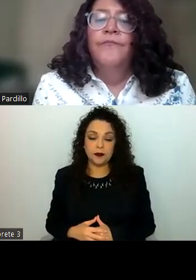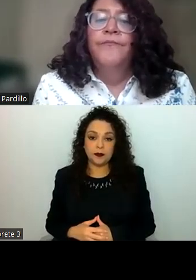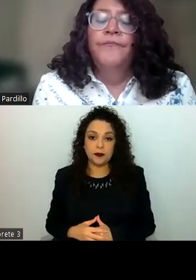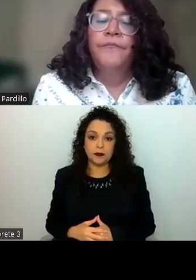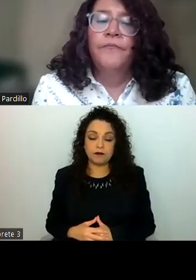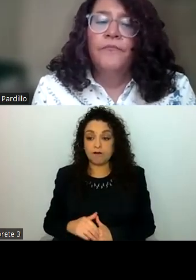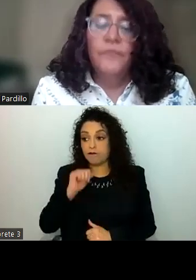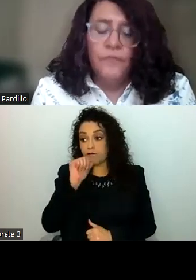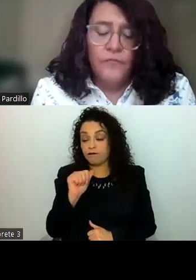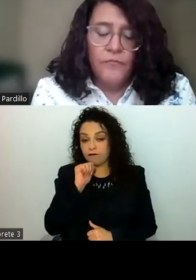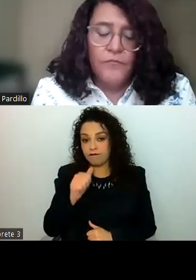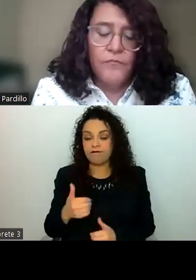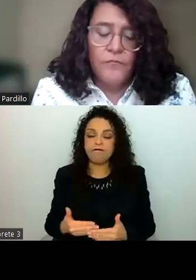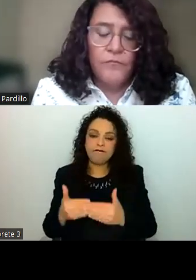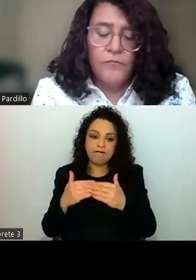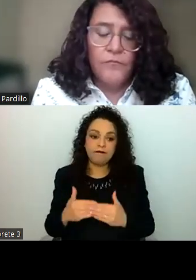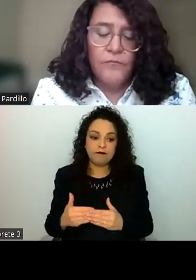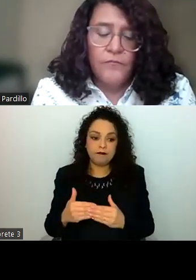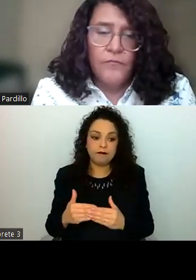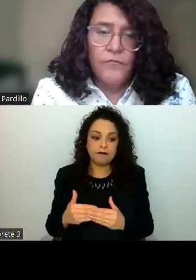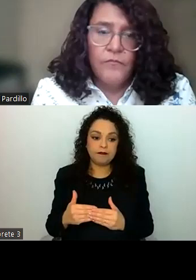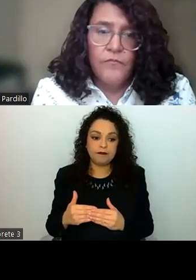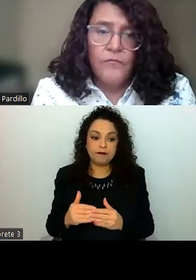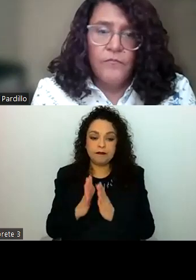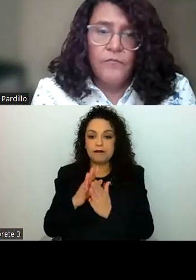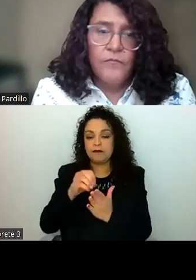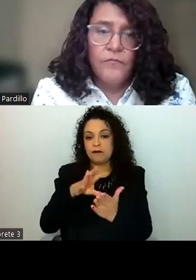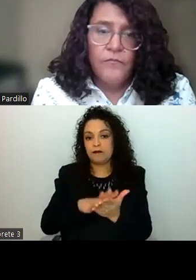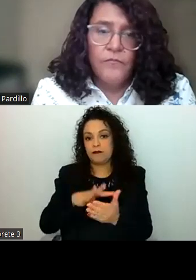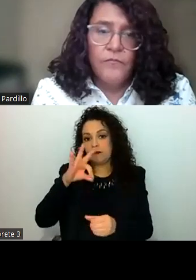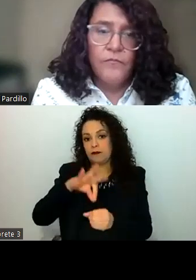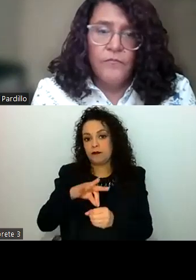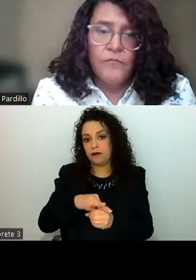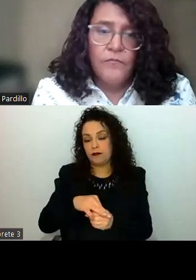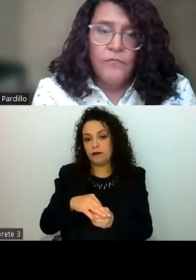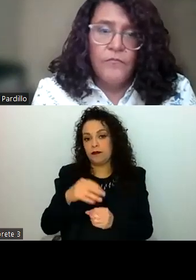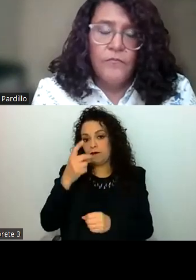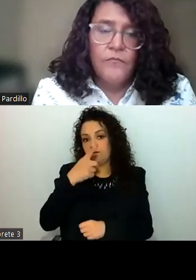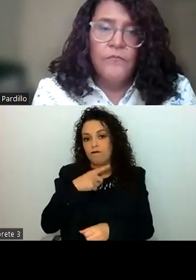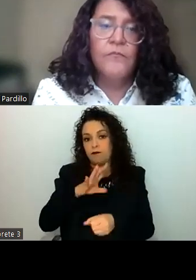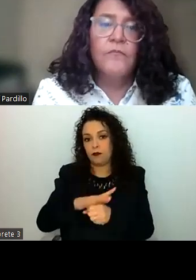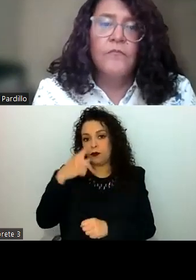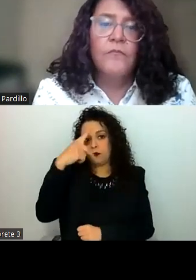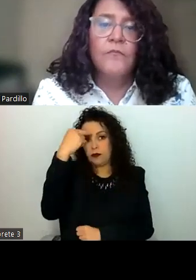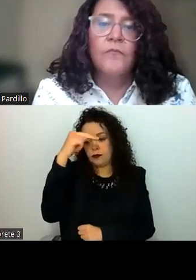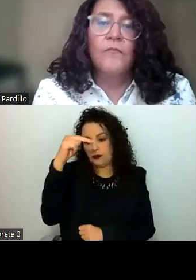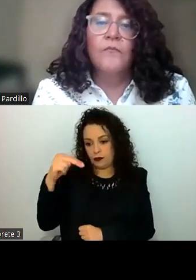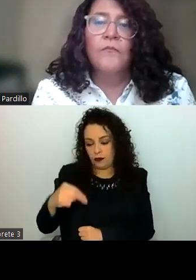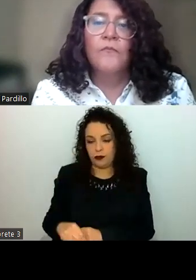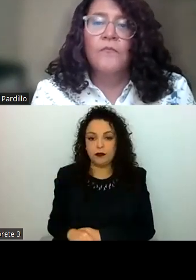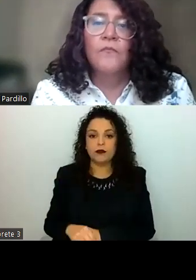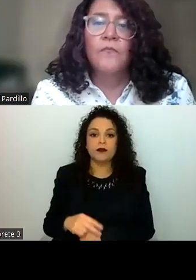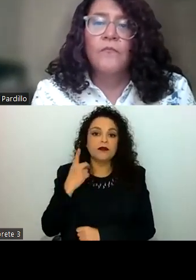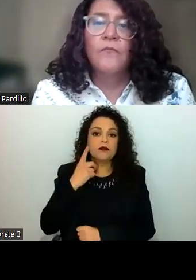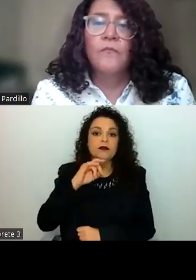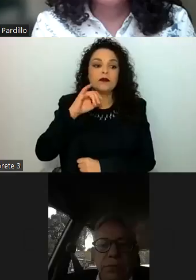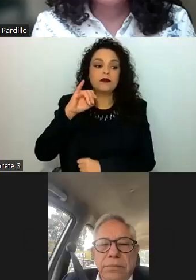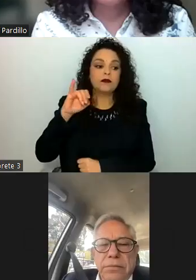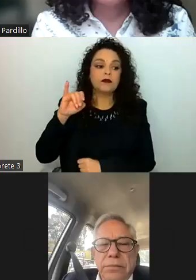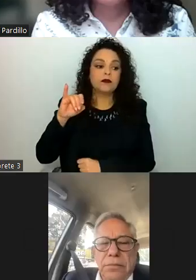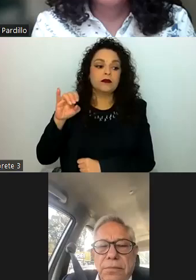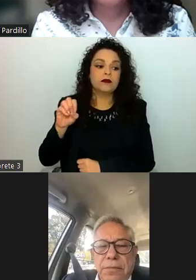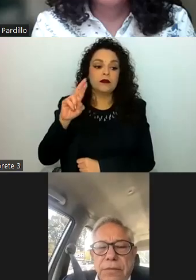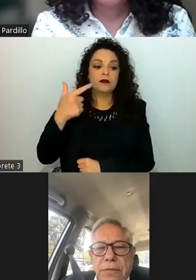De no ser así, procedemos a la votación correspondiente conforme se les vaya nombrando. Diputado Jorge Gaviño